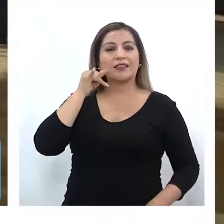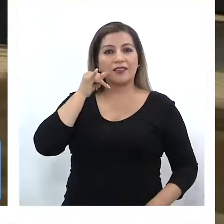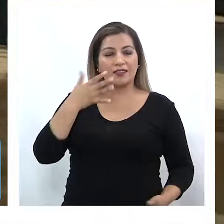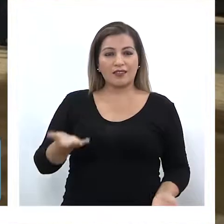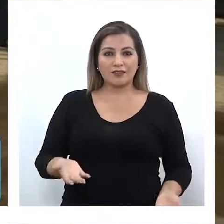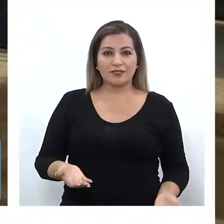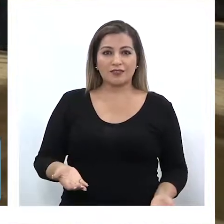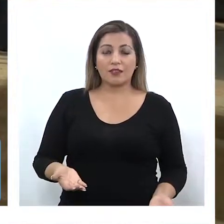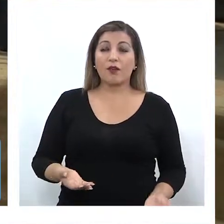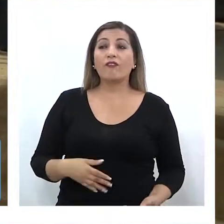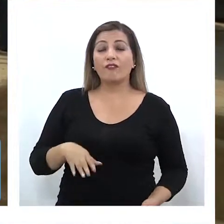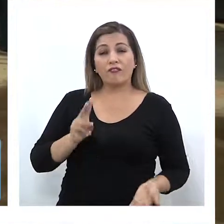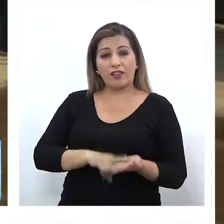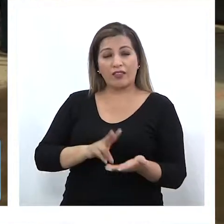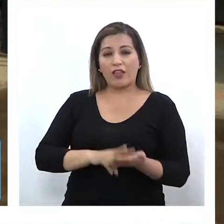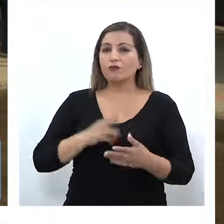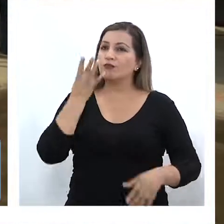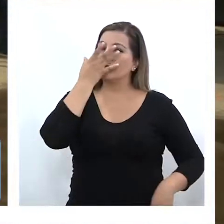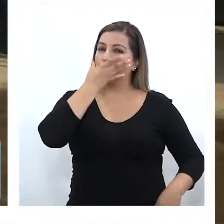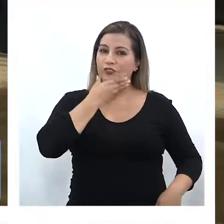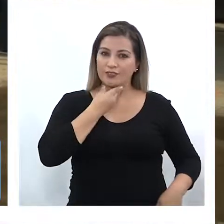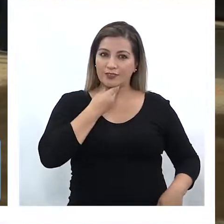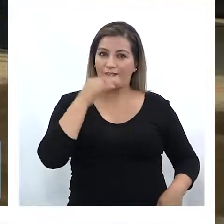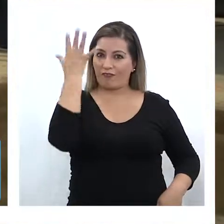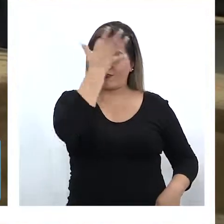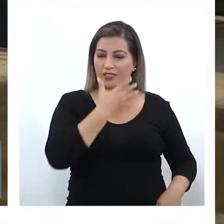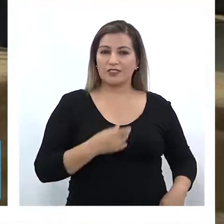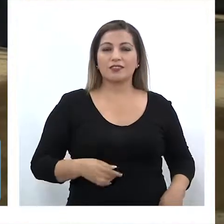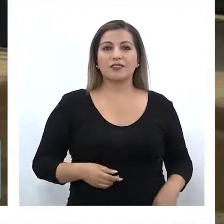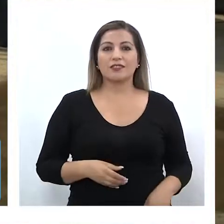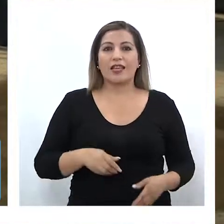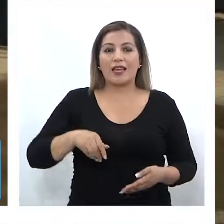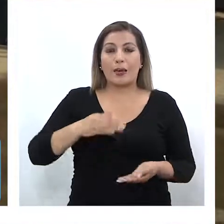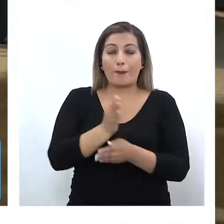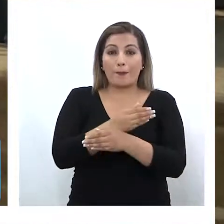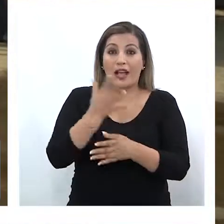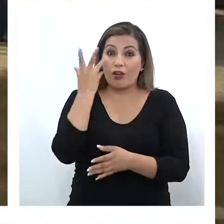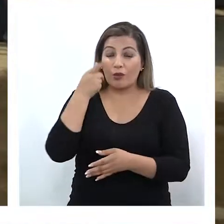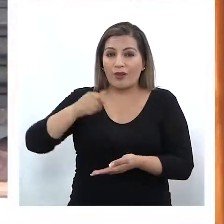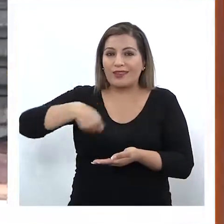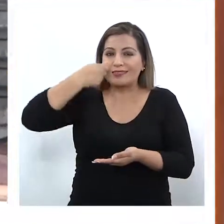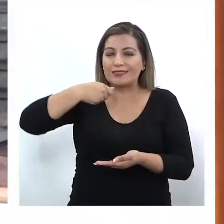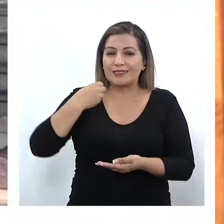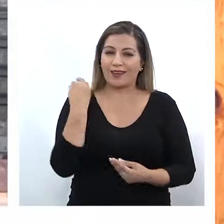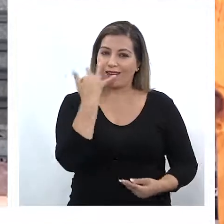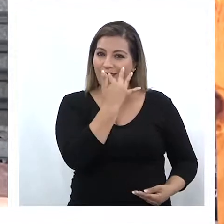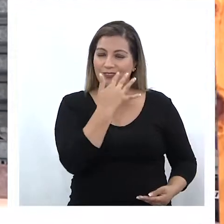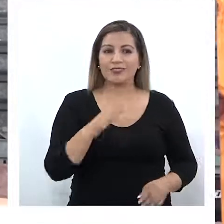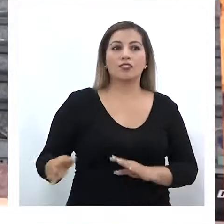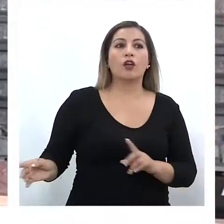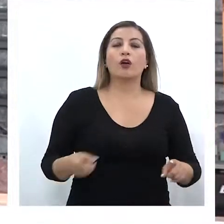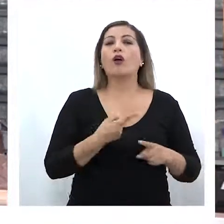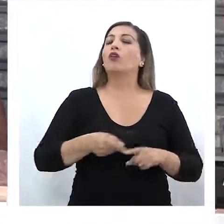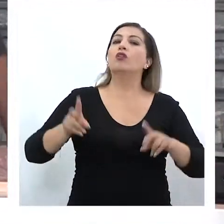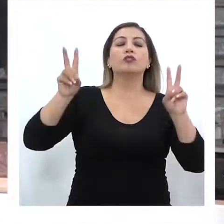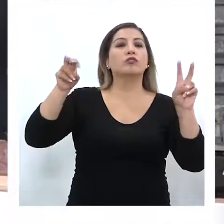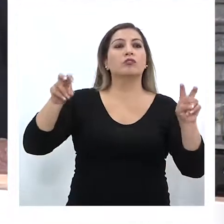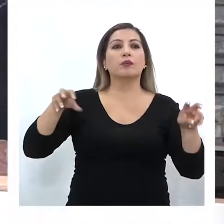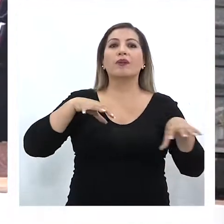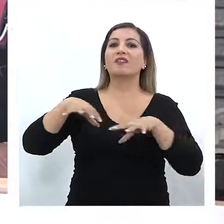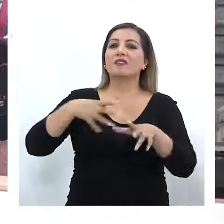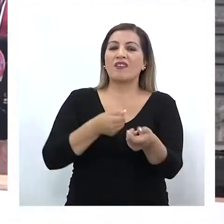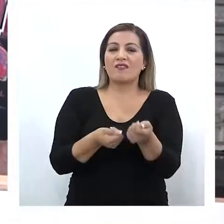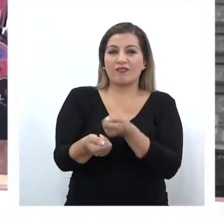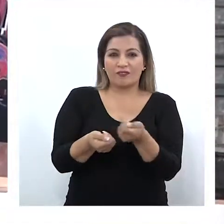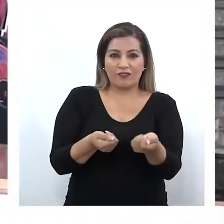la verdad es que es muy bonita, es muy bella. Y el ceviche es exquisito también. Otro factor de esta actividad es la